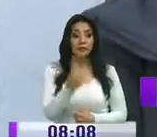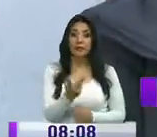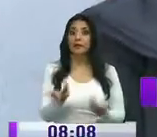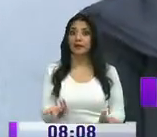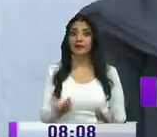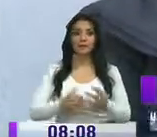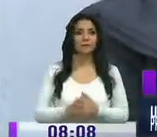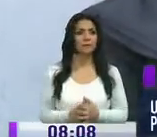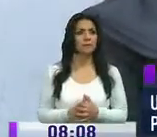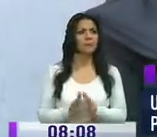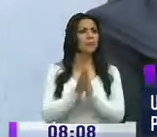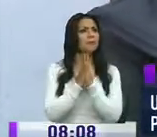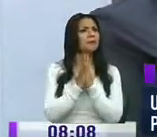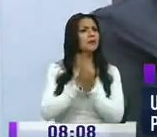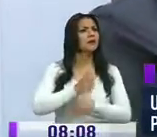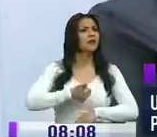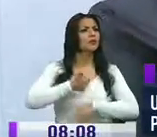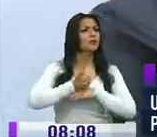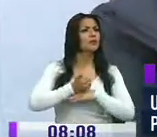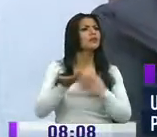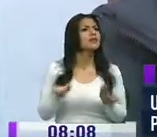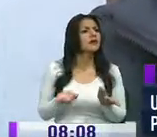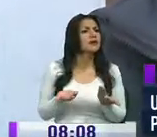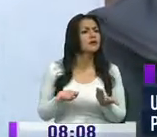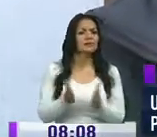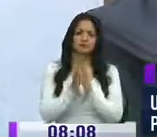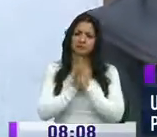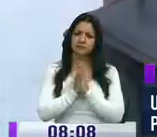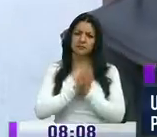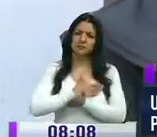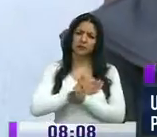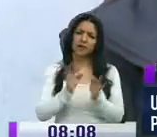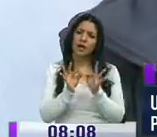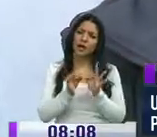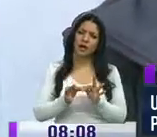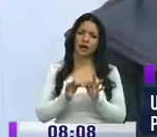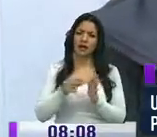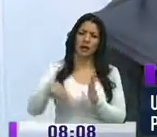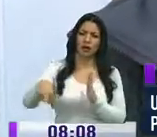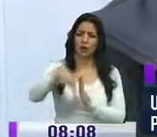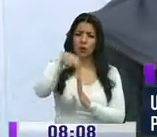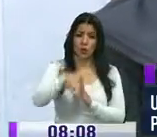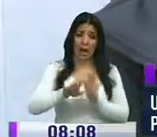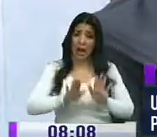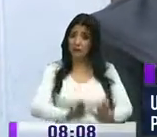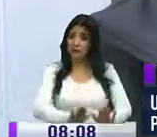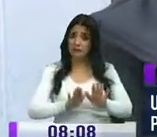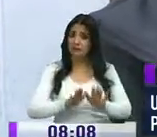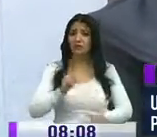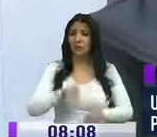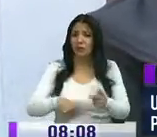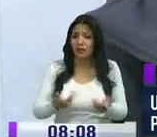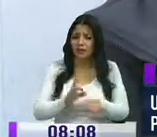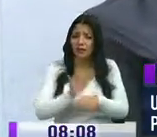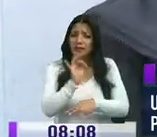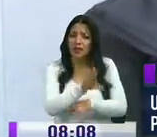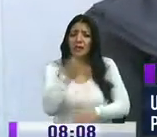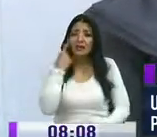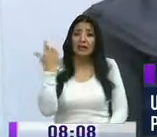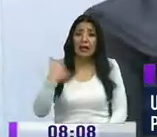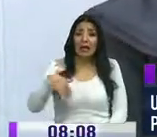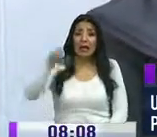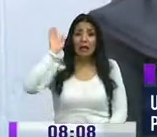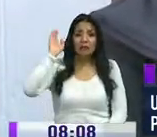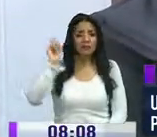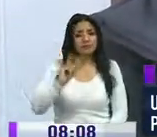¿Qué solicitan las autoridades? Que por favor nos compongan. No podemos pasar tanto tiempo si es